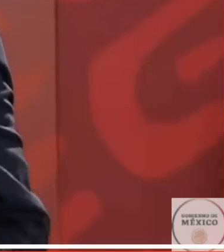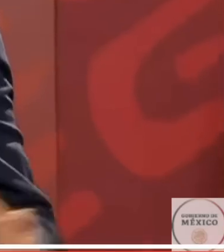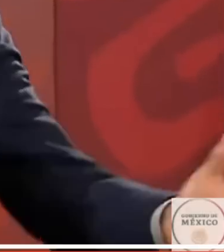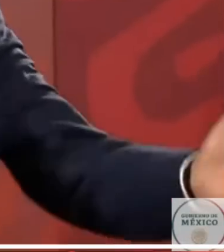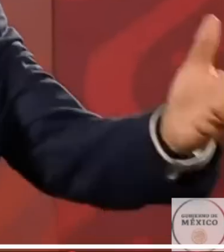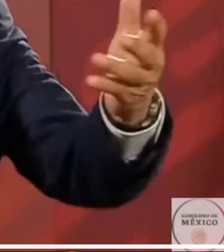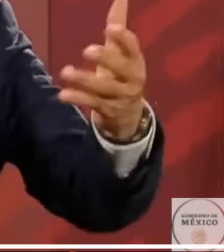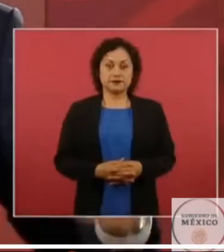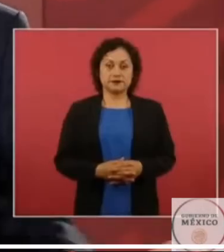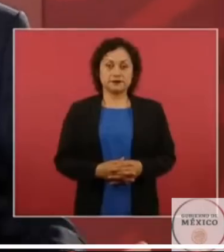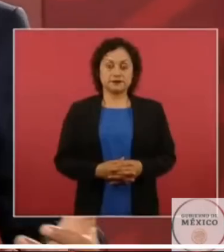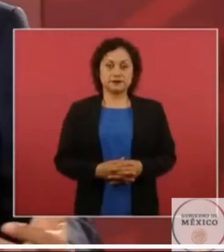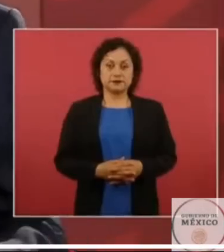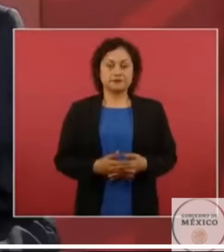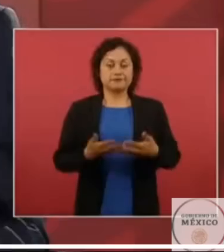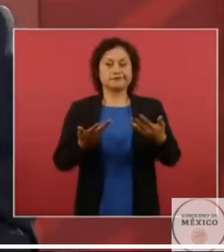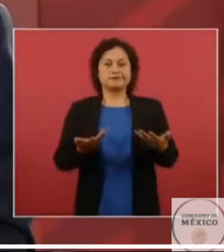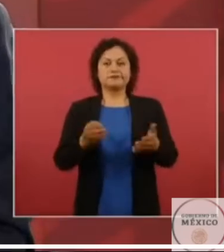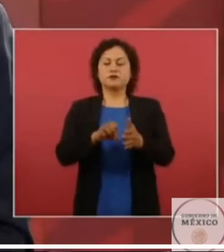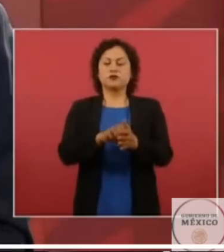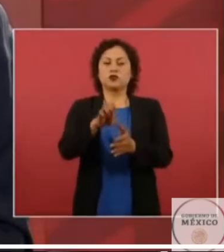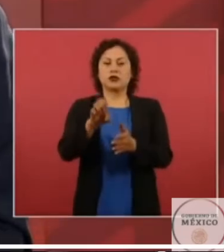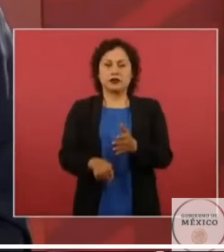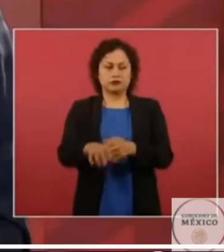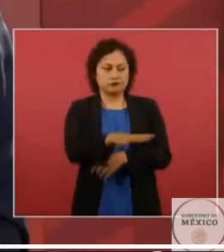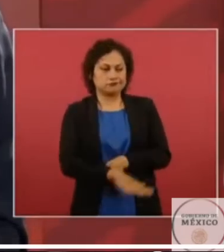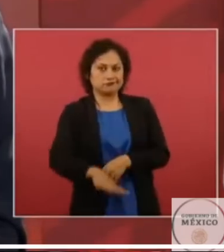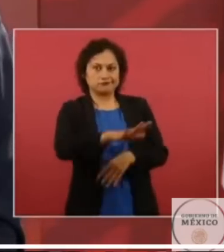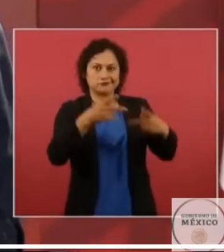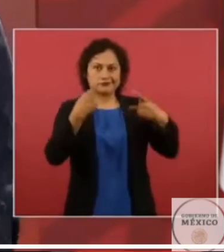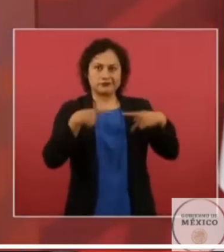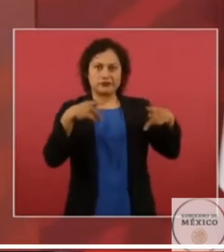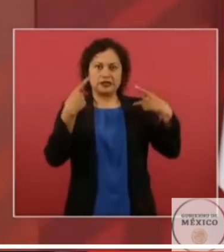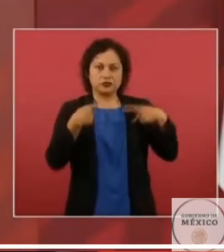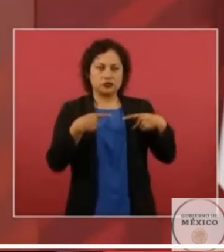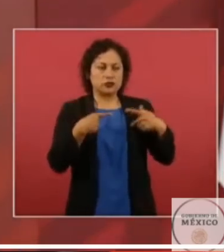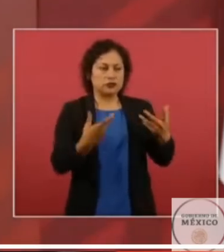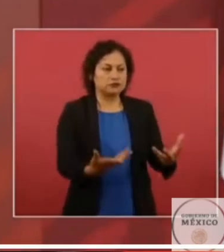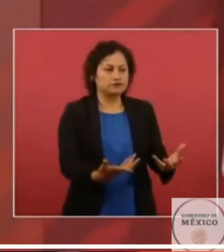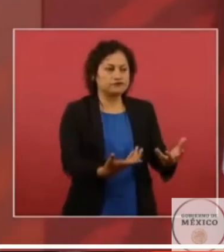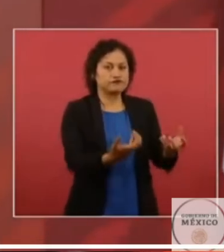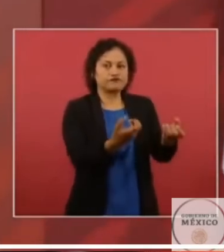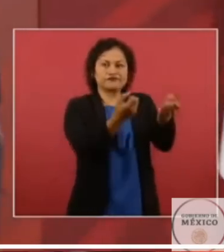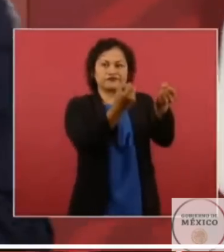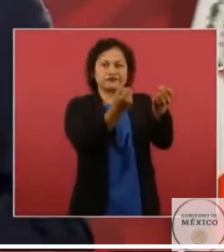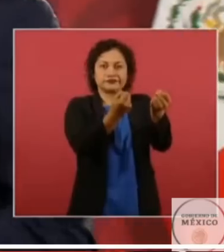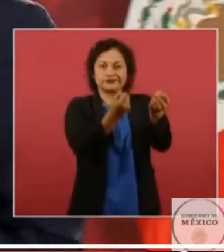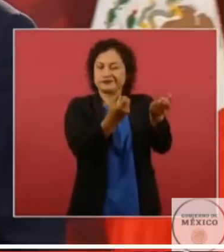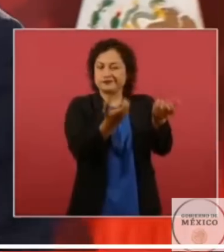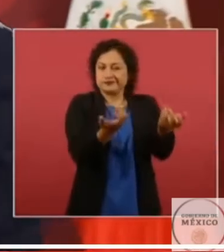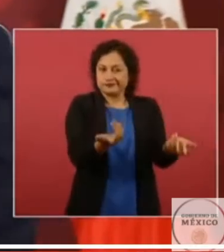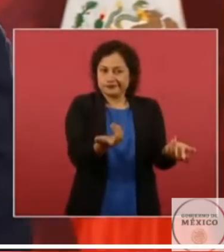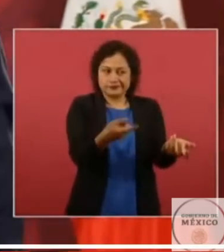En vez de rescatar a los de abajo, rescatar a los